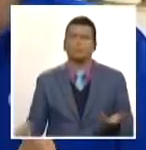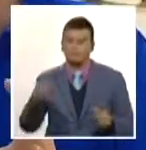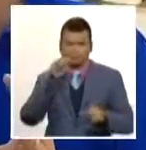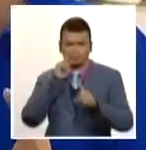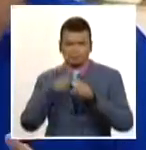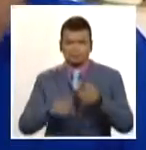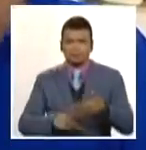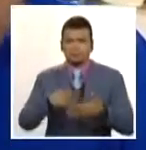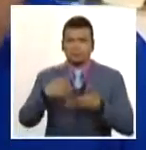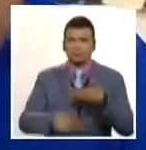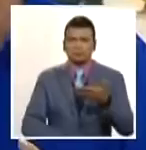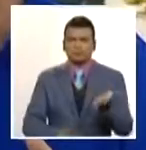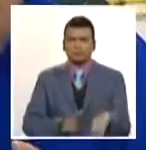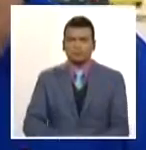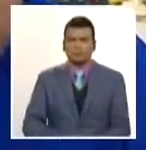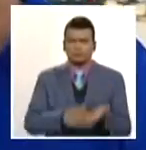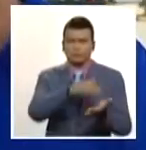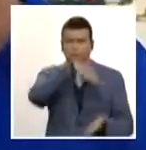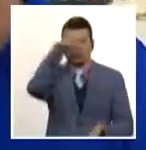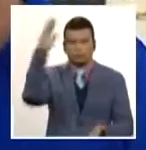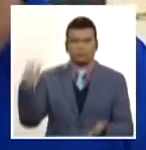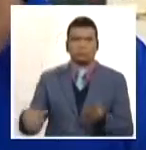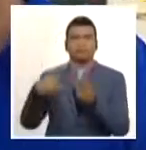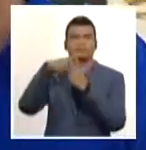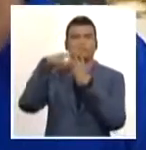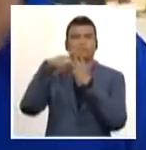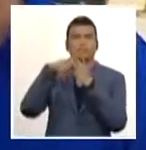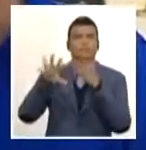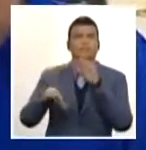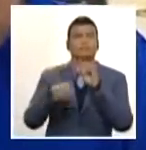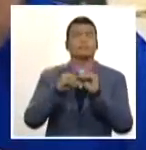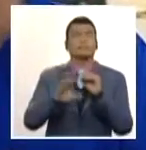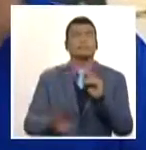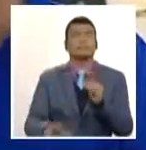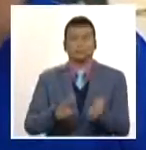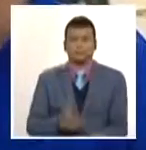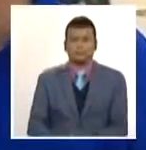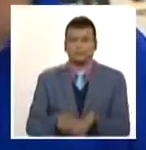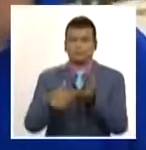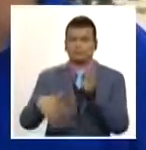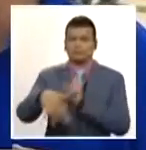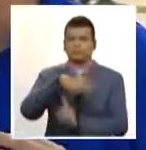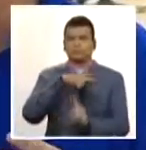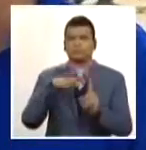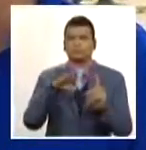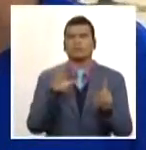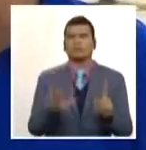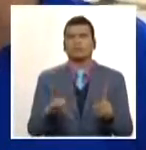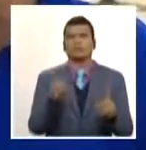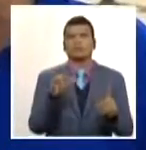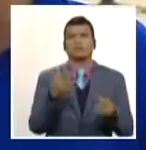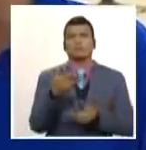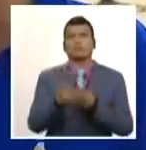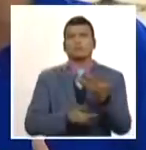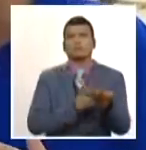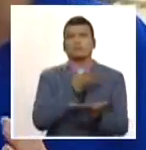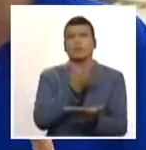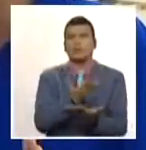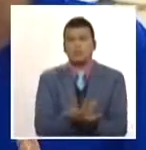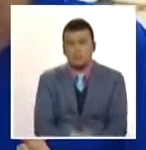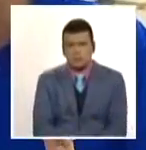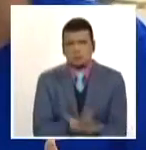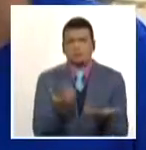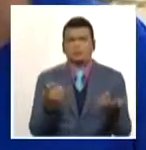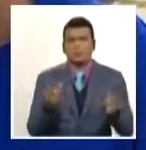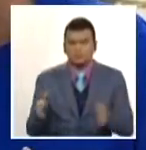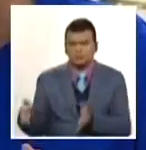proyecto de recuperación del cerro. Allí hay que hacer una recuperación además de tipo ambiental, porque hay una gran deforestación. Como no existen unos